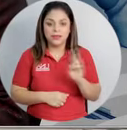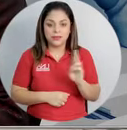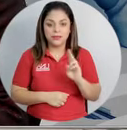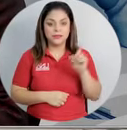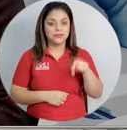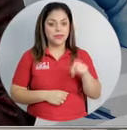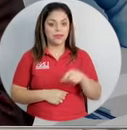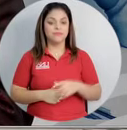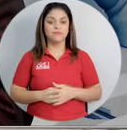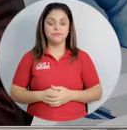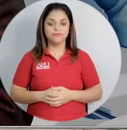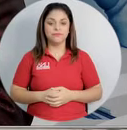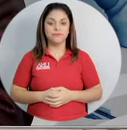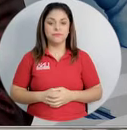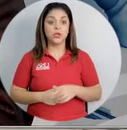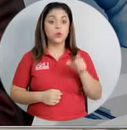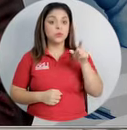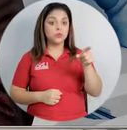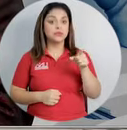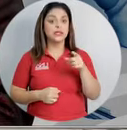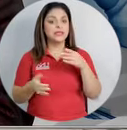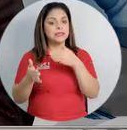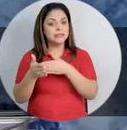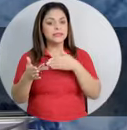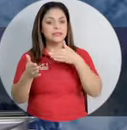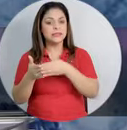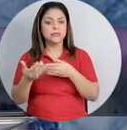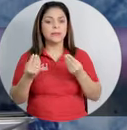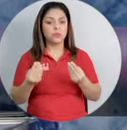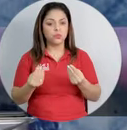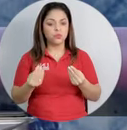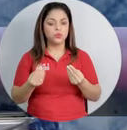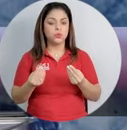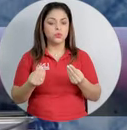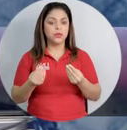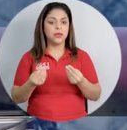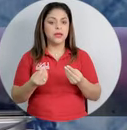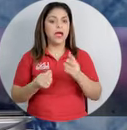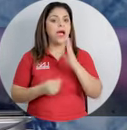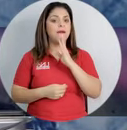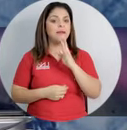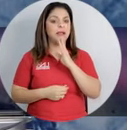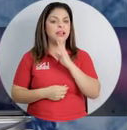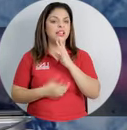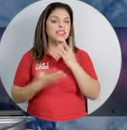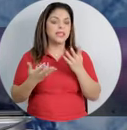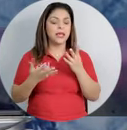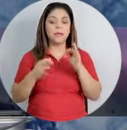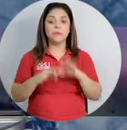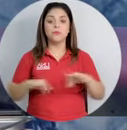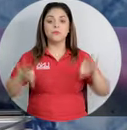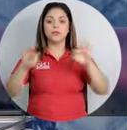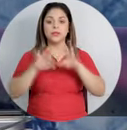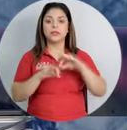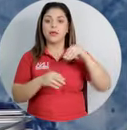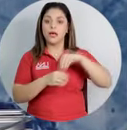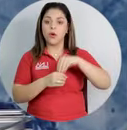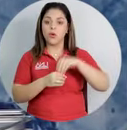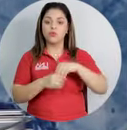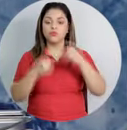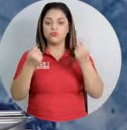del hogar. Sí, usted también ha insistido mucho, y don Carlos Arguedas, que nos acompañó en el primer bloque, sobre la importancia del ahorro